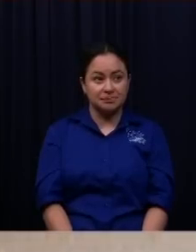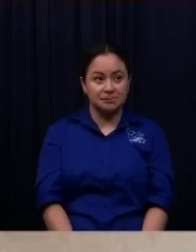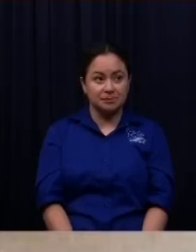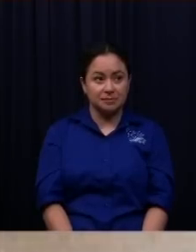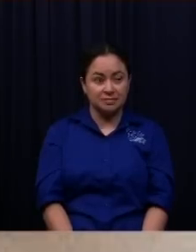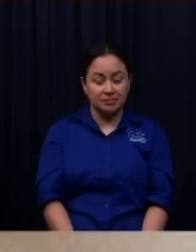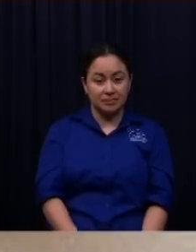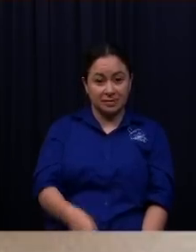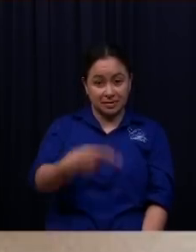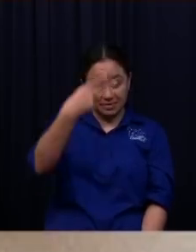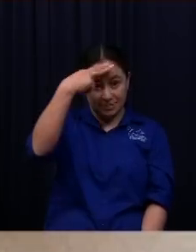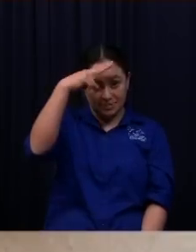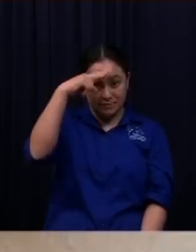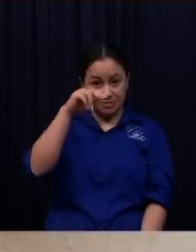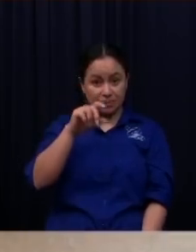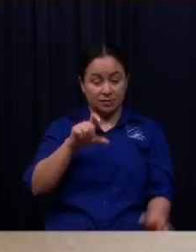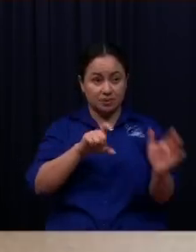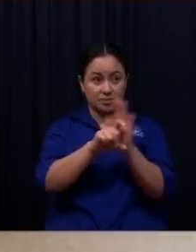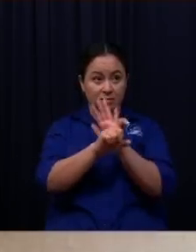Mire pues,